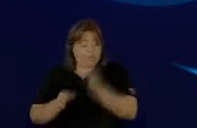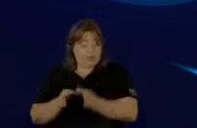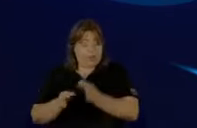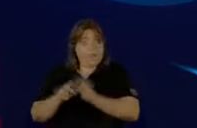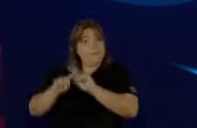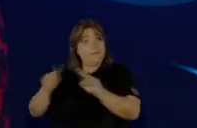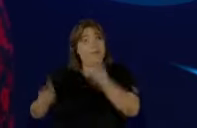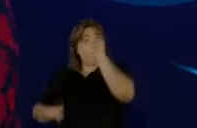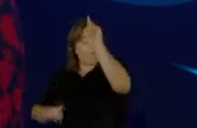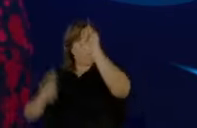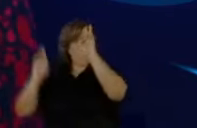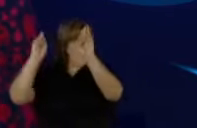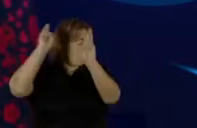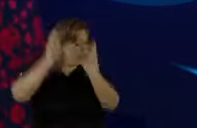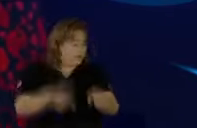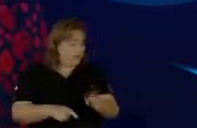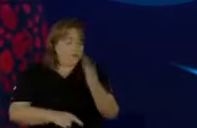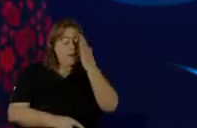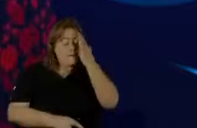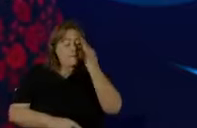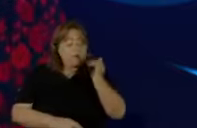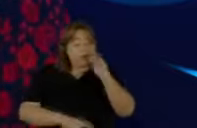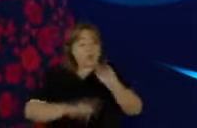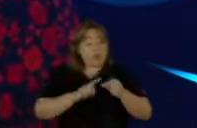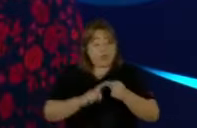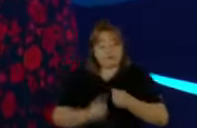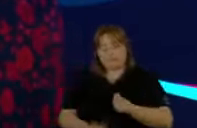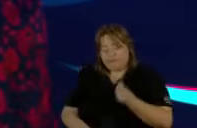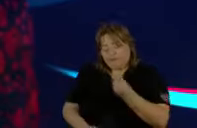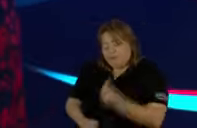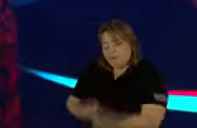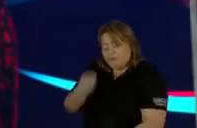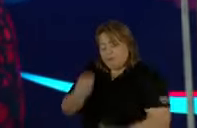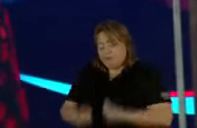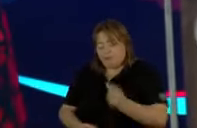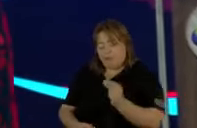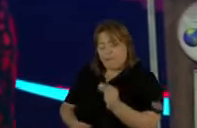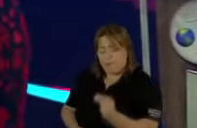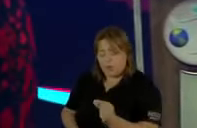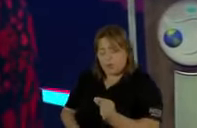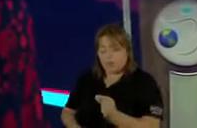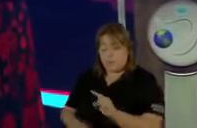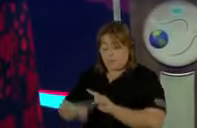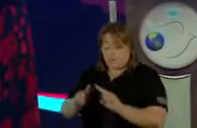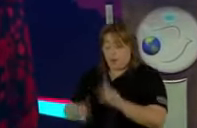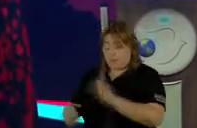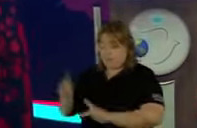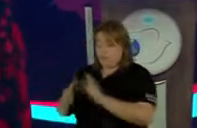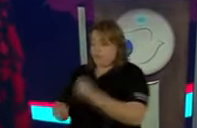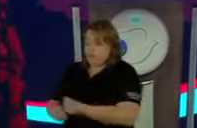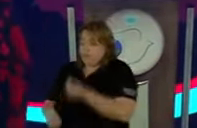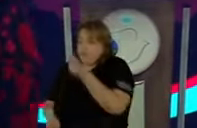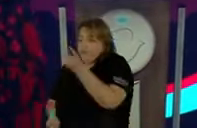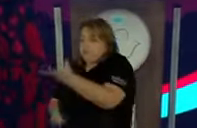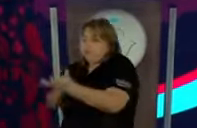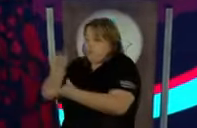retribución. Porque todo el que siembra escasamente, escasamente segará. Pero el que siembra abundantemente, abundantemente